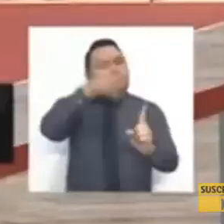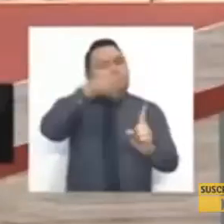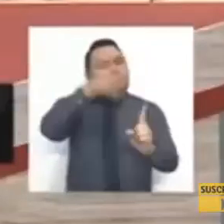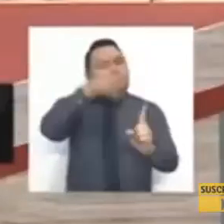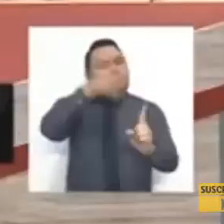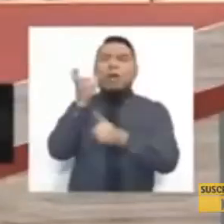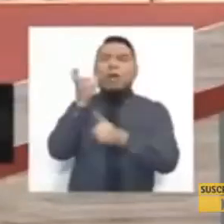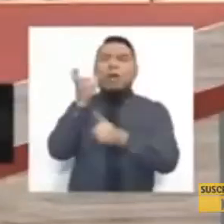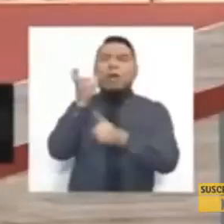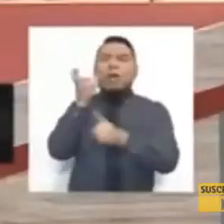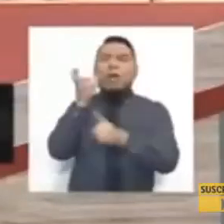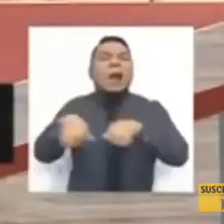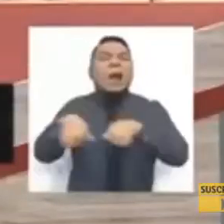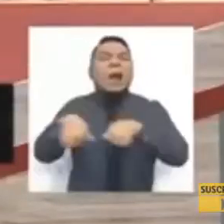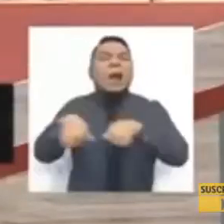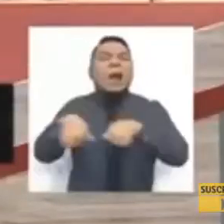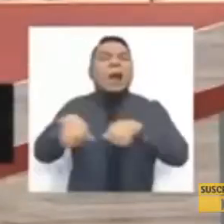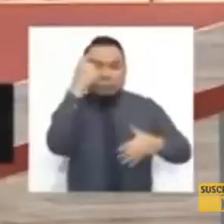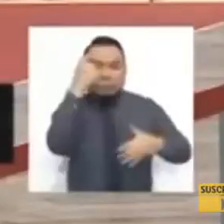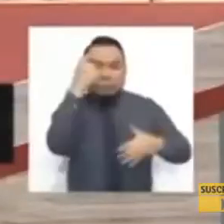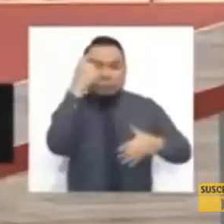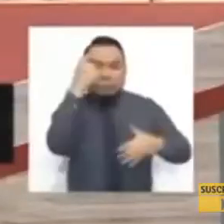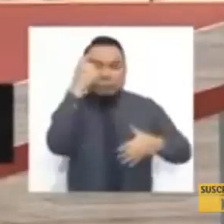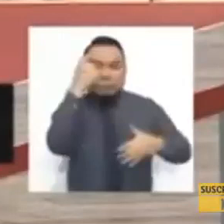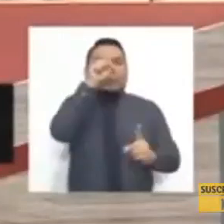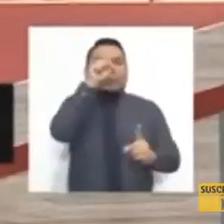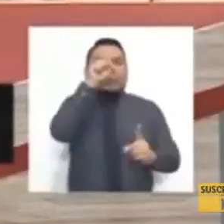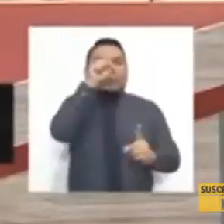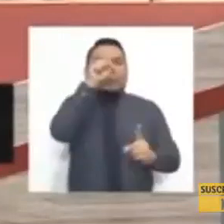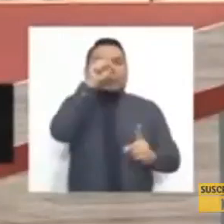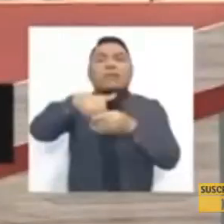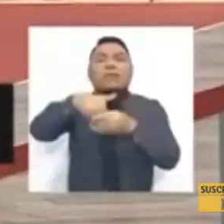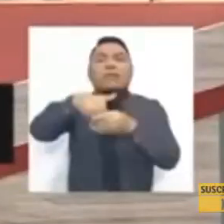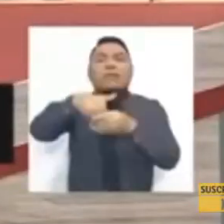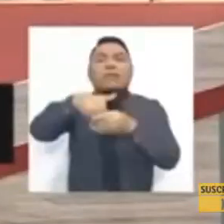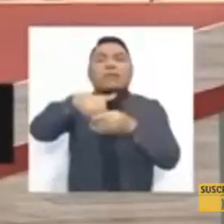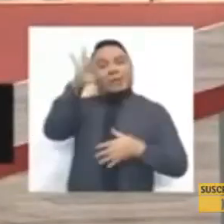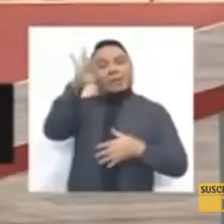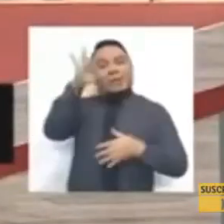político, buscando con ello la emisión de un voto informado y programático.